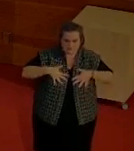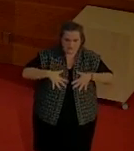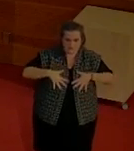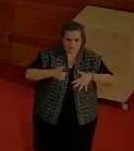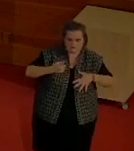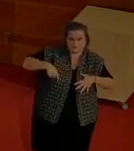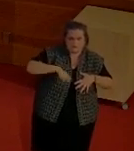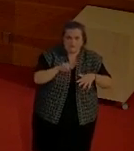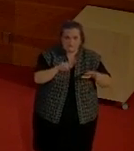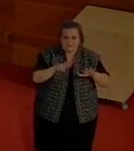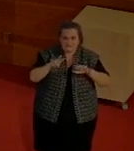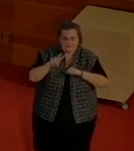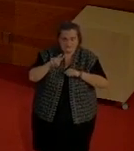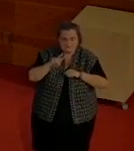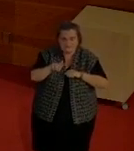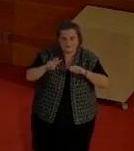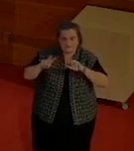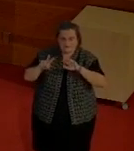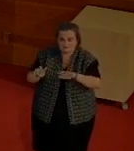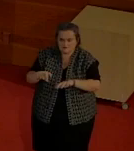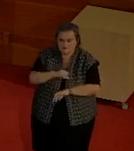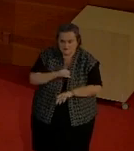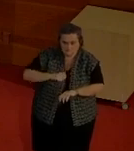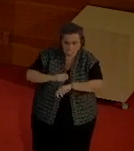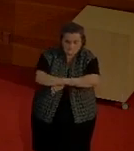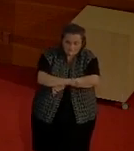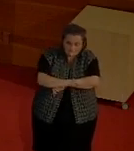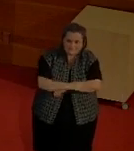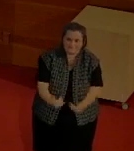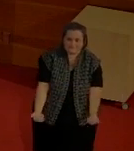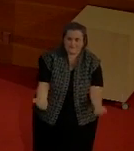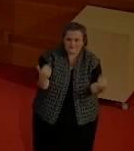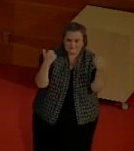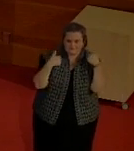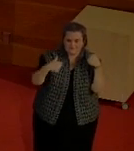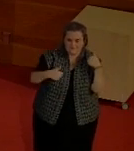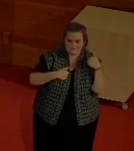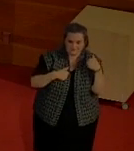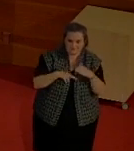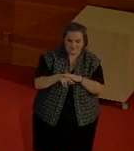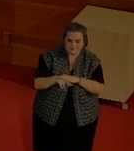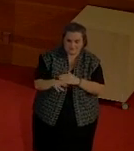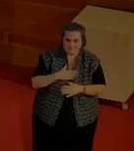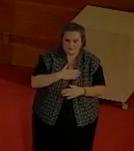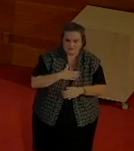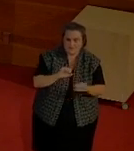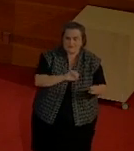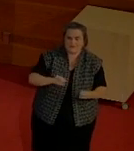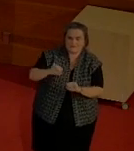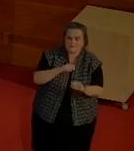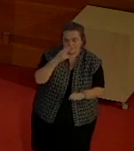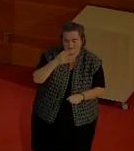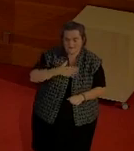27 la necesidad de esa autonomía estratégica que nos permita con nuestros propios medios defender nuestros propios